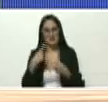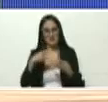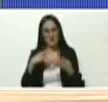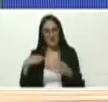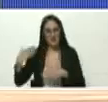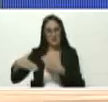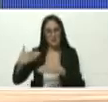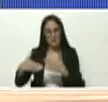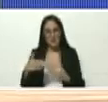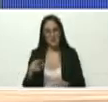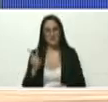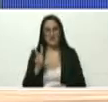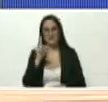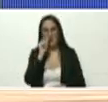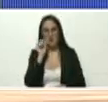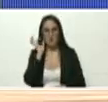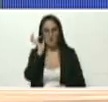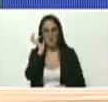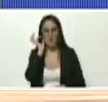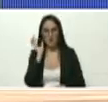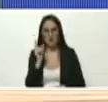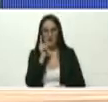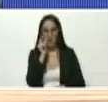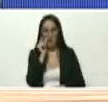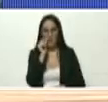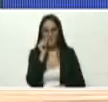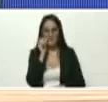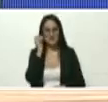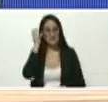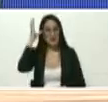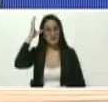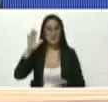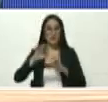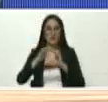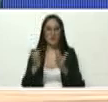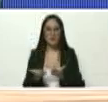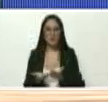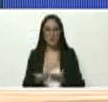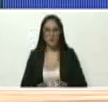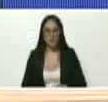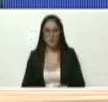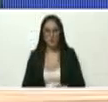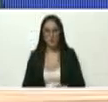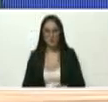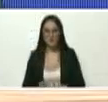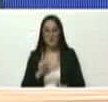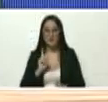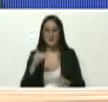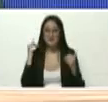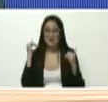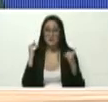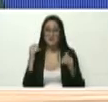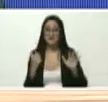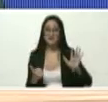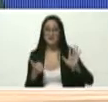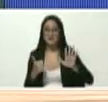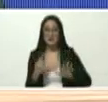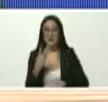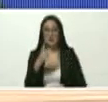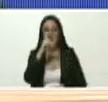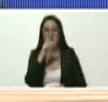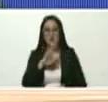generaciones de venezolanos y de venezolanas y de hombres sabios del mundo. Tenemos que celebrar los 62 años de